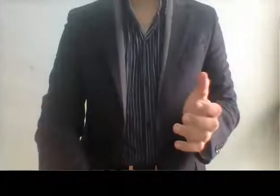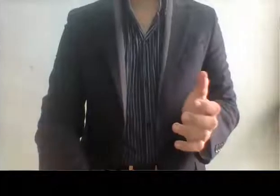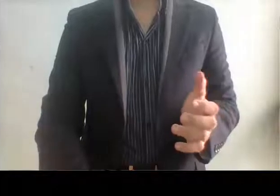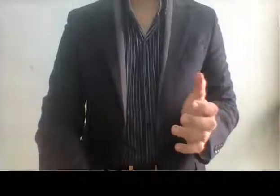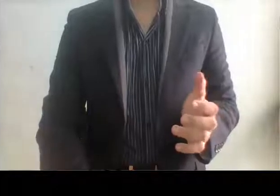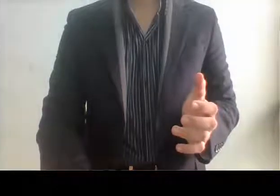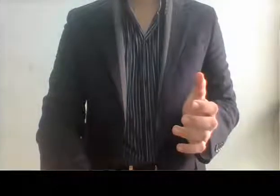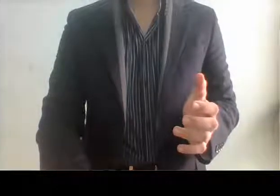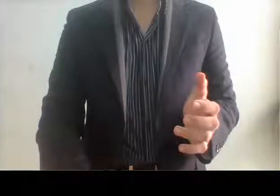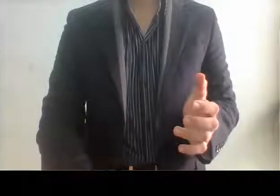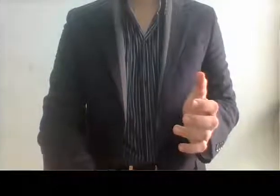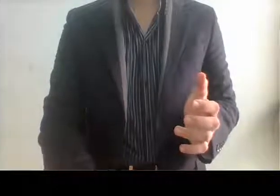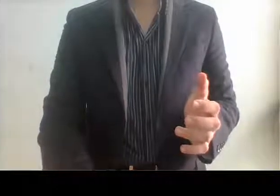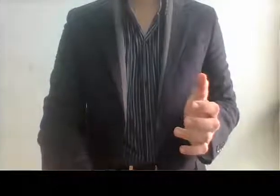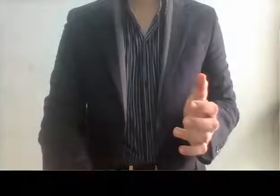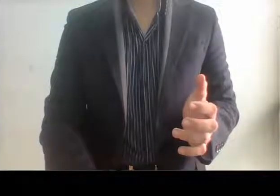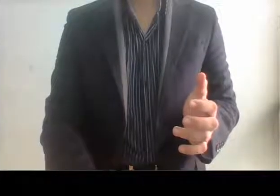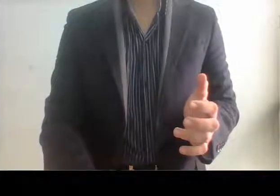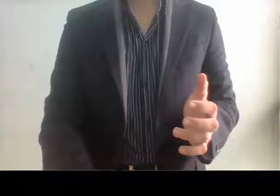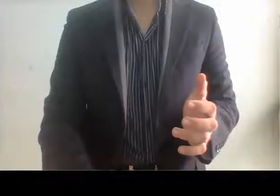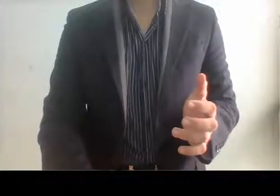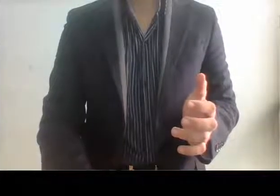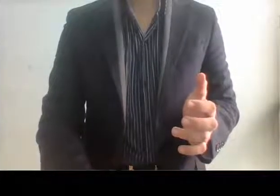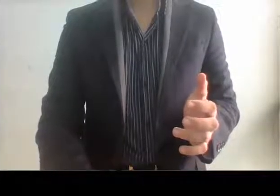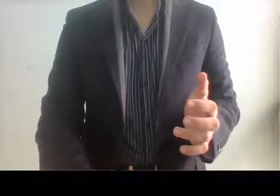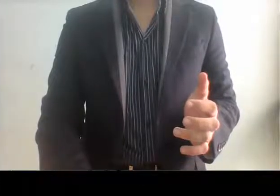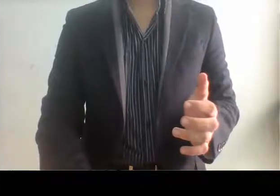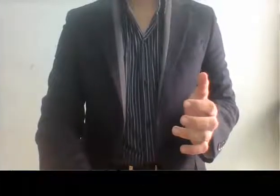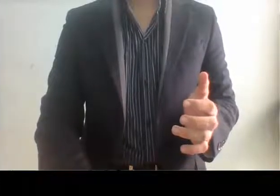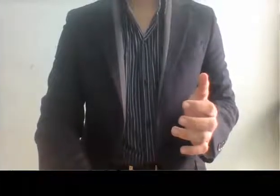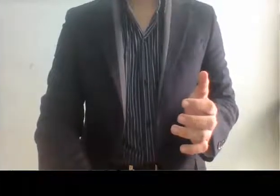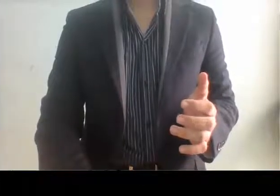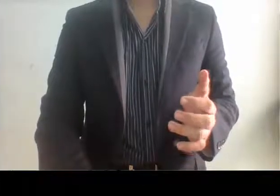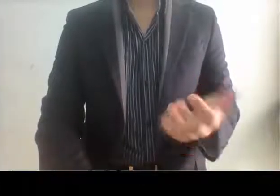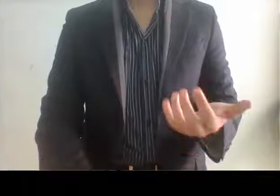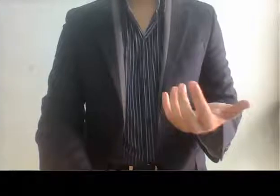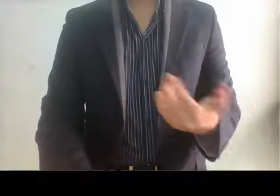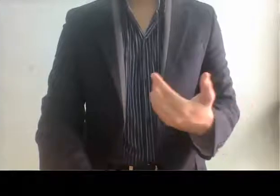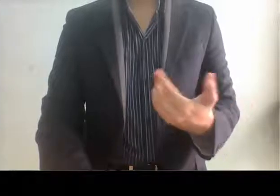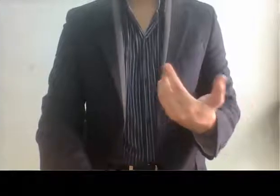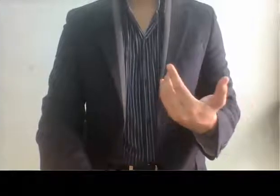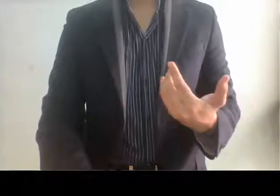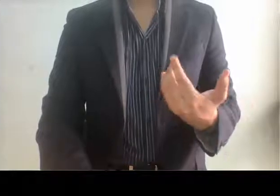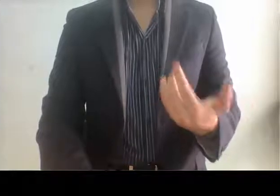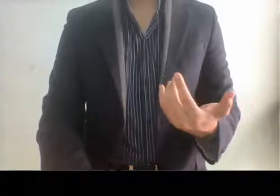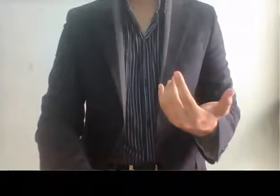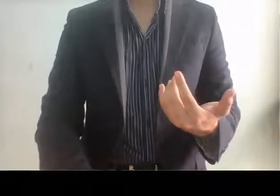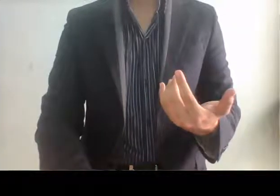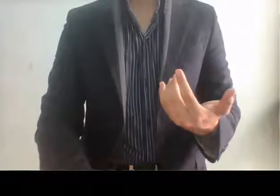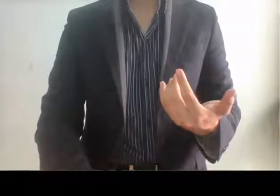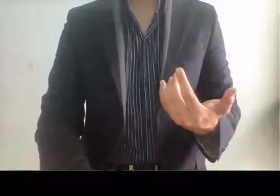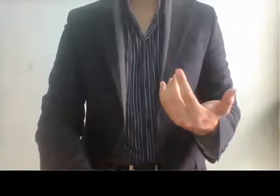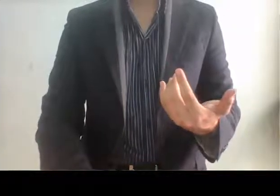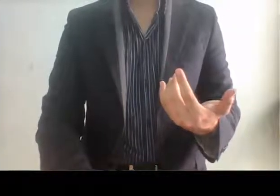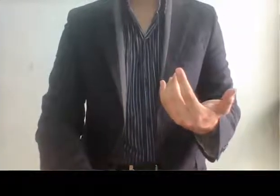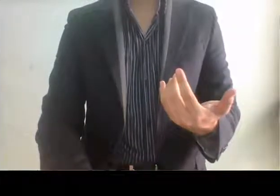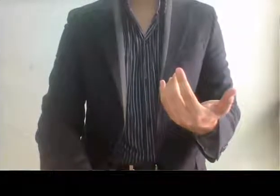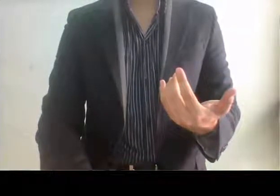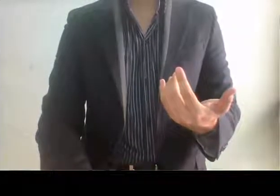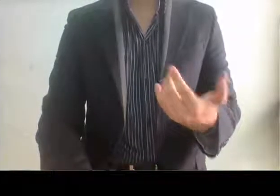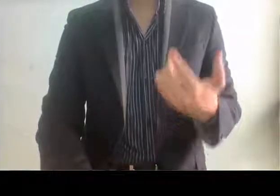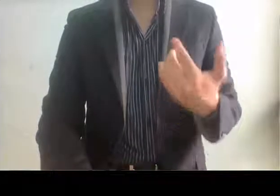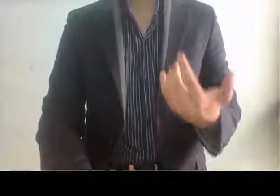aquí se mencionan los personajes que estuvieron básicamente involucrados en el desarrollo de la misma, que básicamente es una institución que ya todos